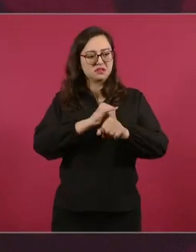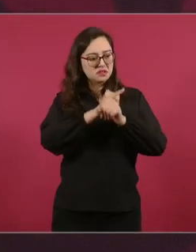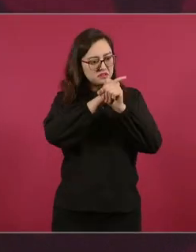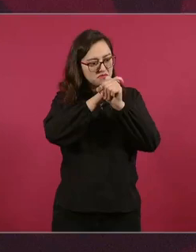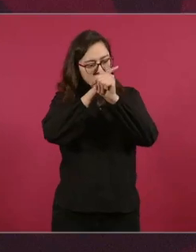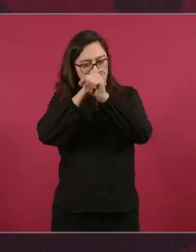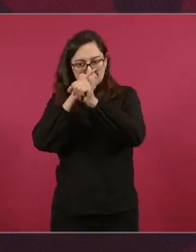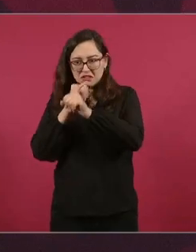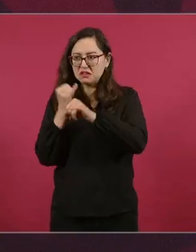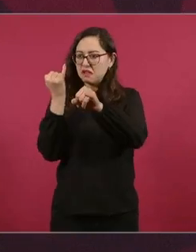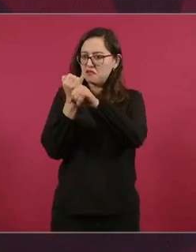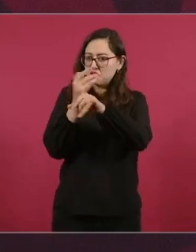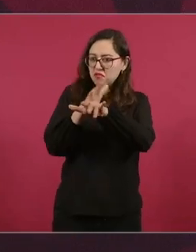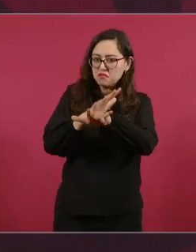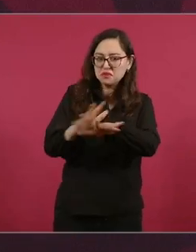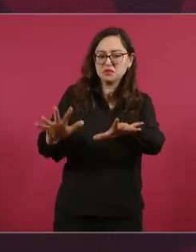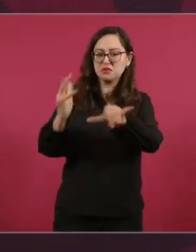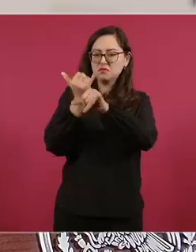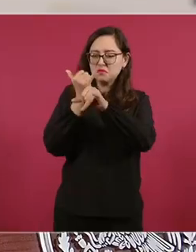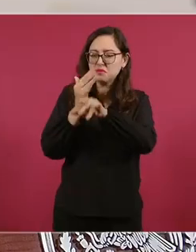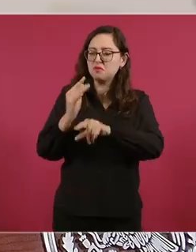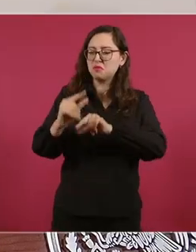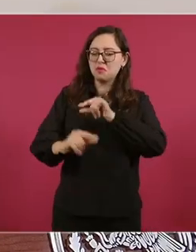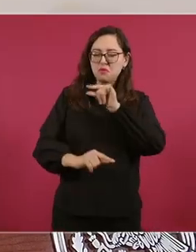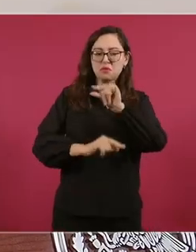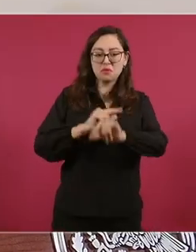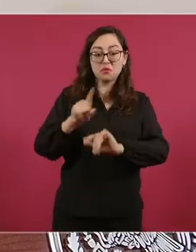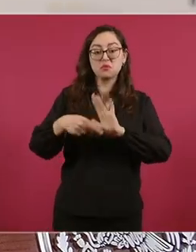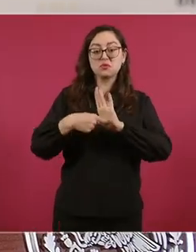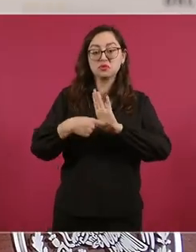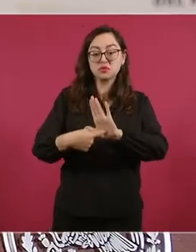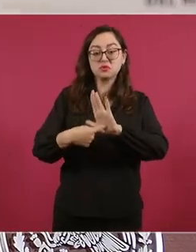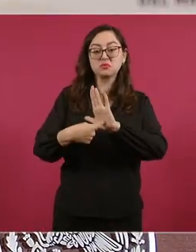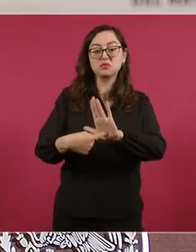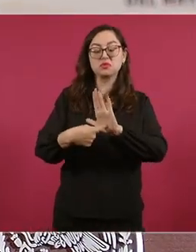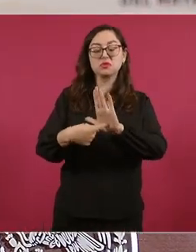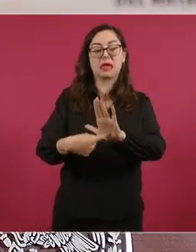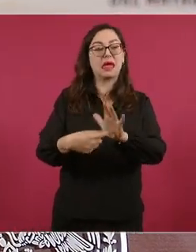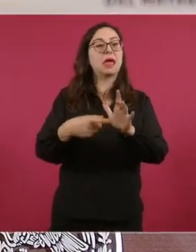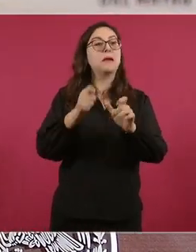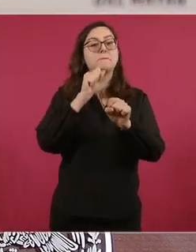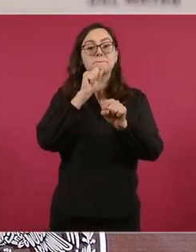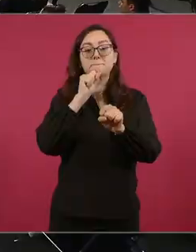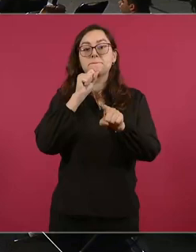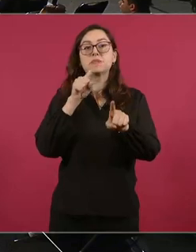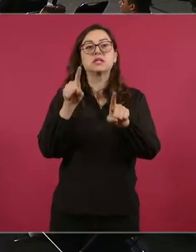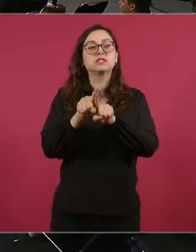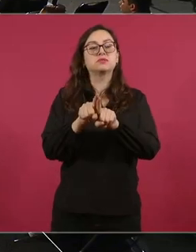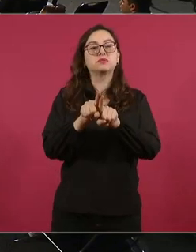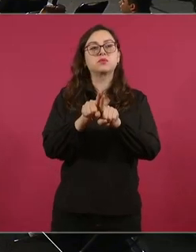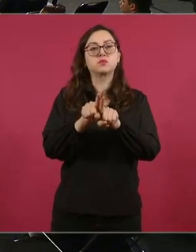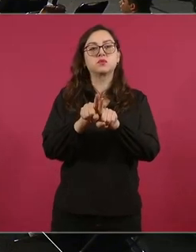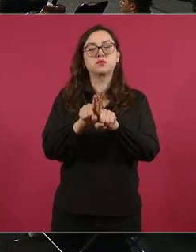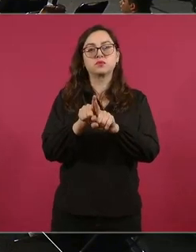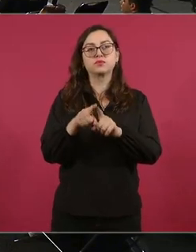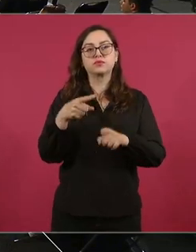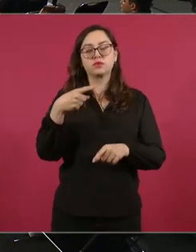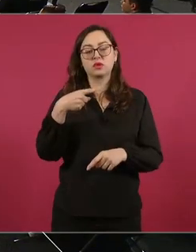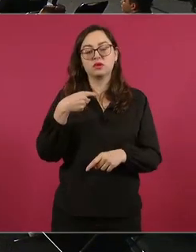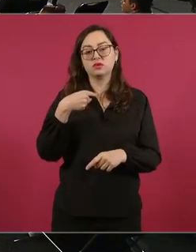investigando. Van a ir saliendo cosas. Yo no sabía, me llegó un reporte de que este